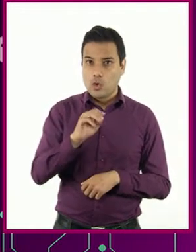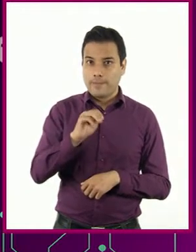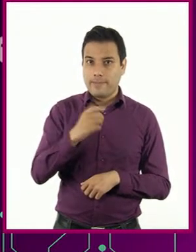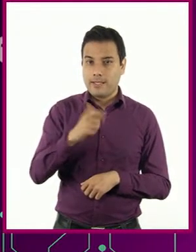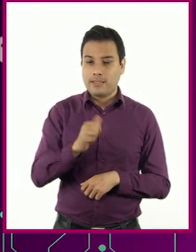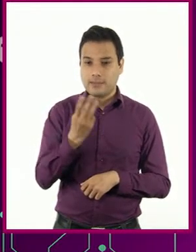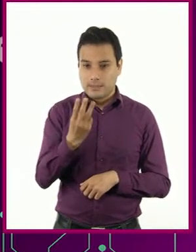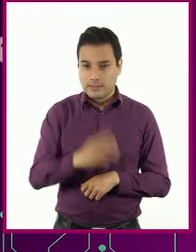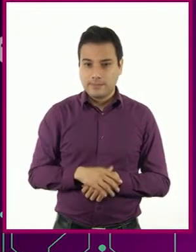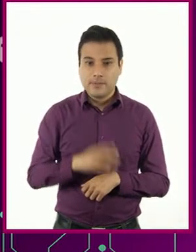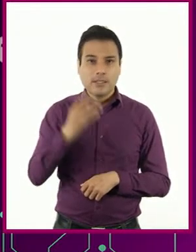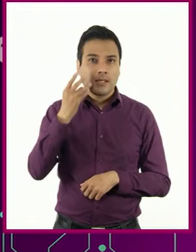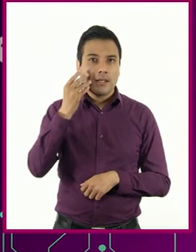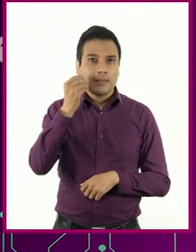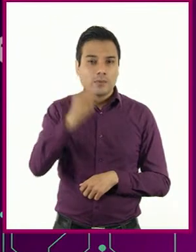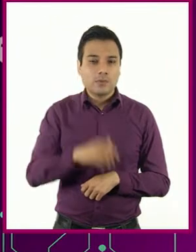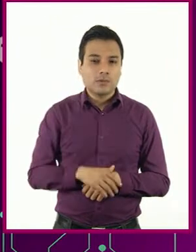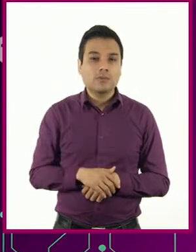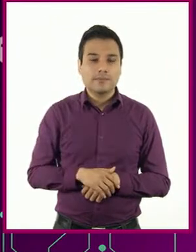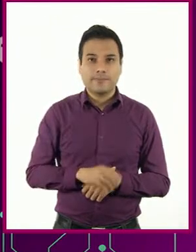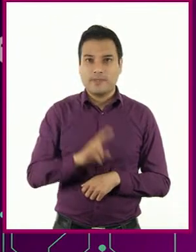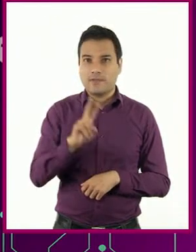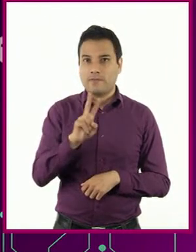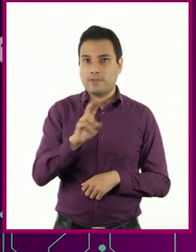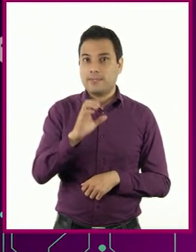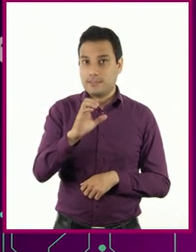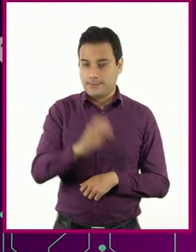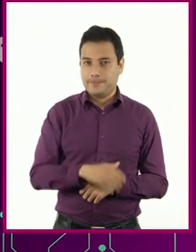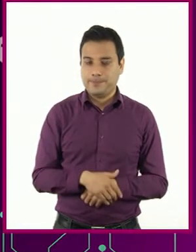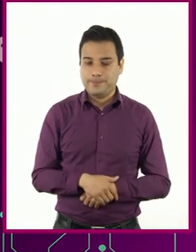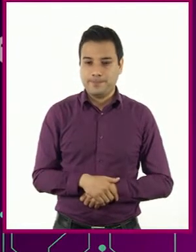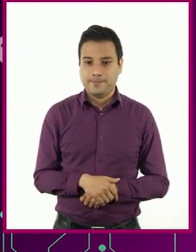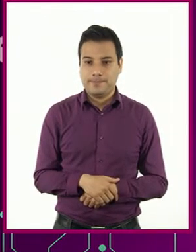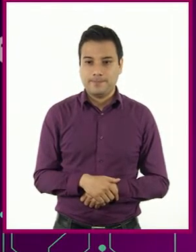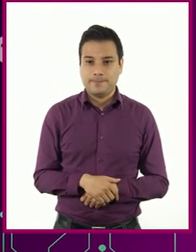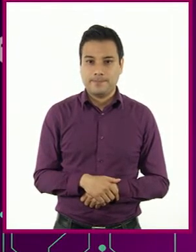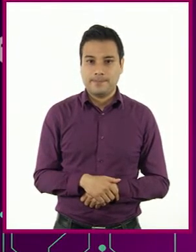3. Y el limón es un buen antioxidante y aporta la vitamina C.